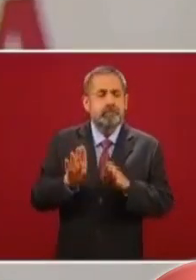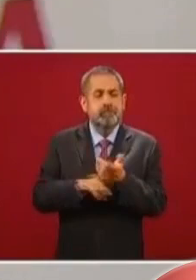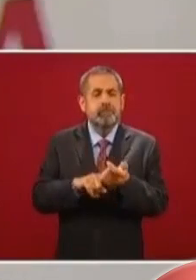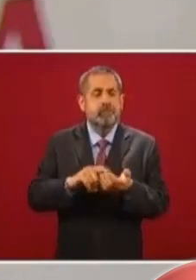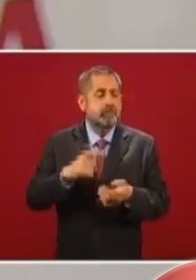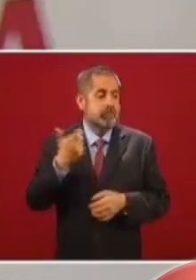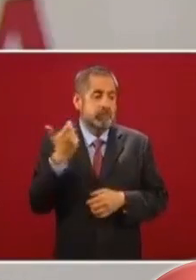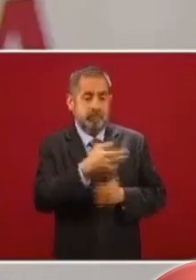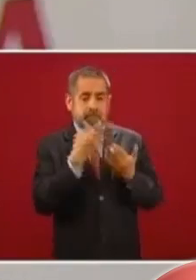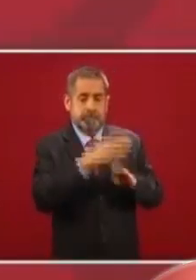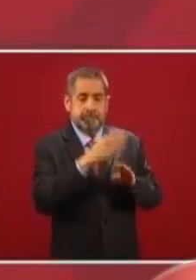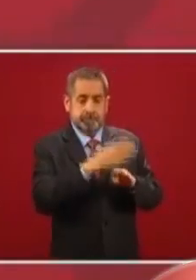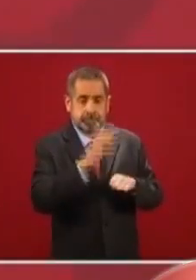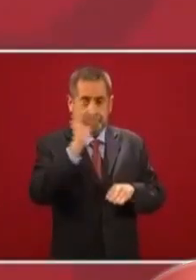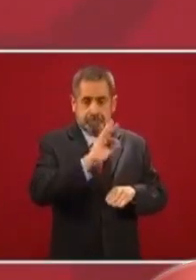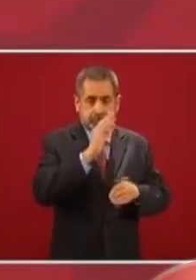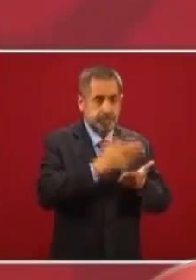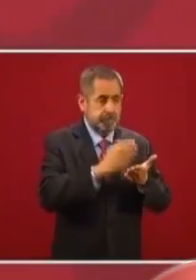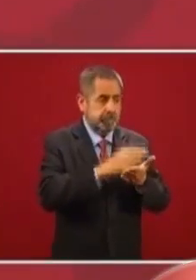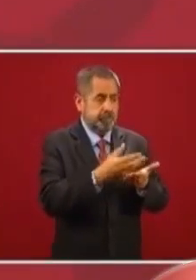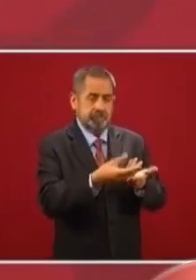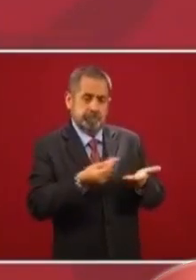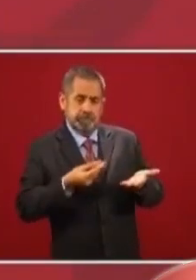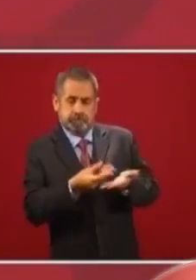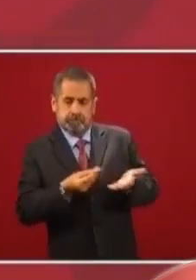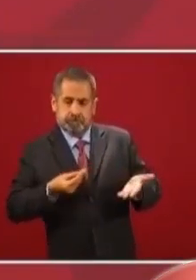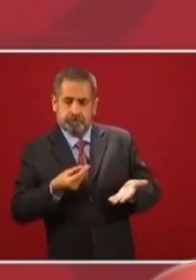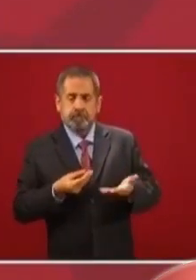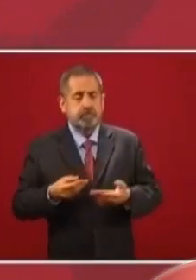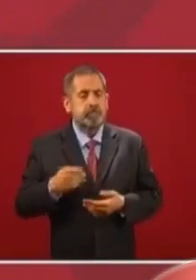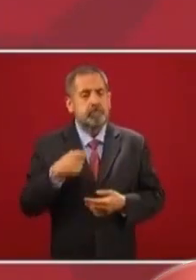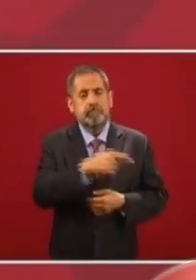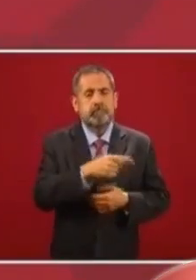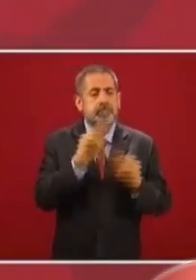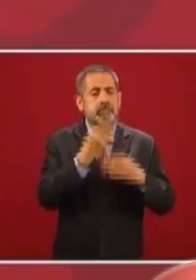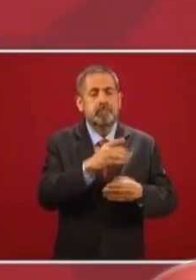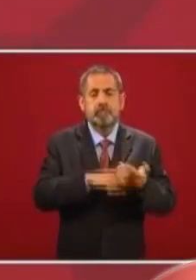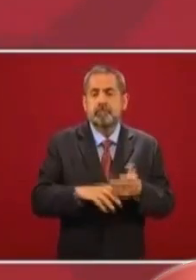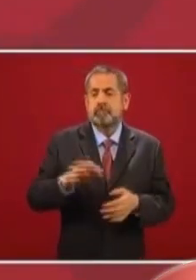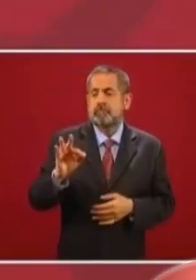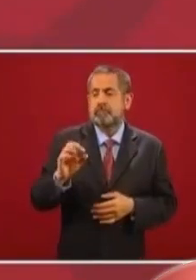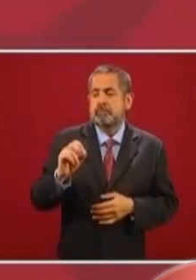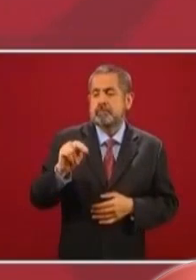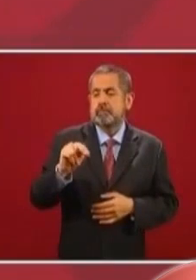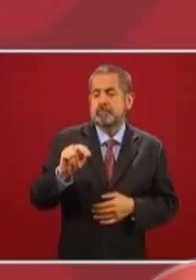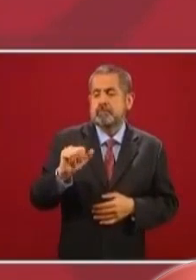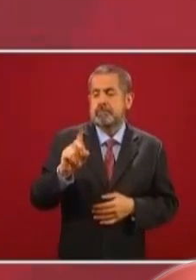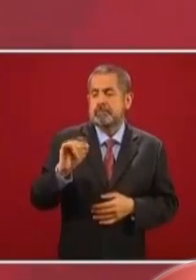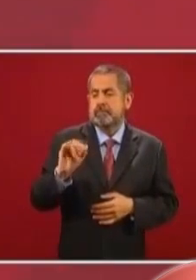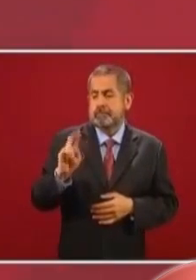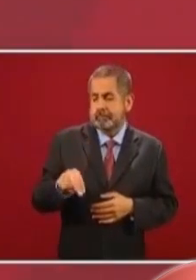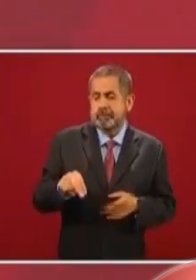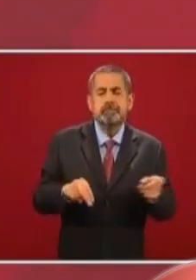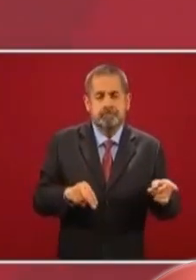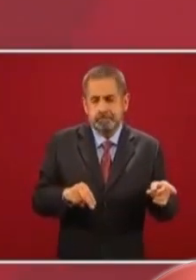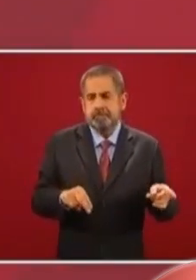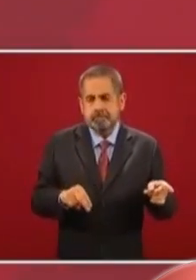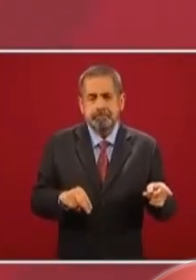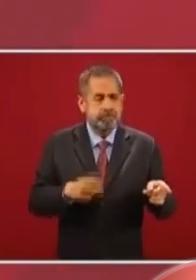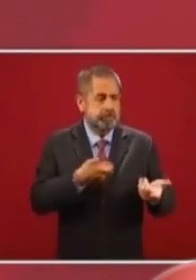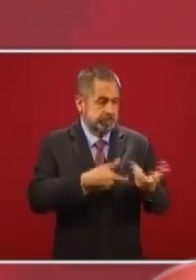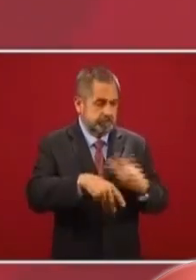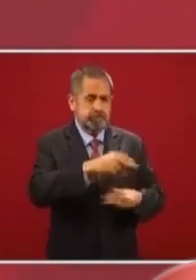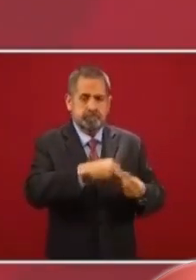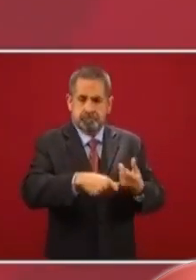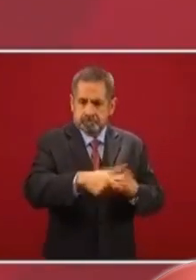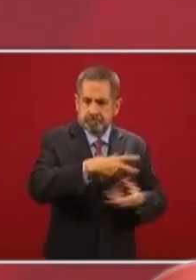que está en manos de Fonadín, o sea, lo coordina el Fondo Nacional de Infraestructura, y esto lo que vamos a hacer